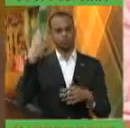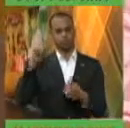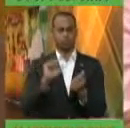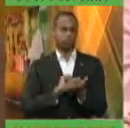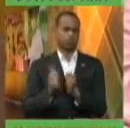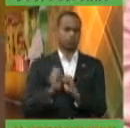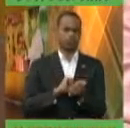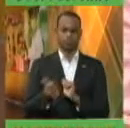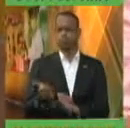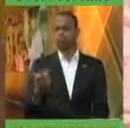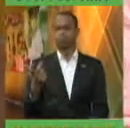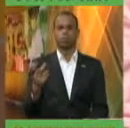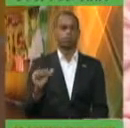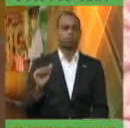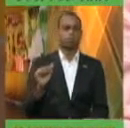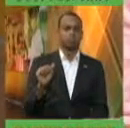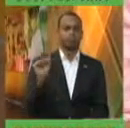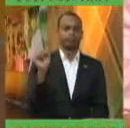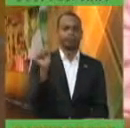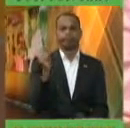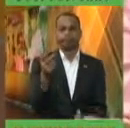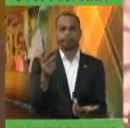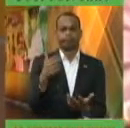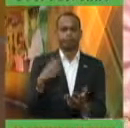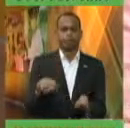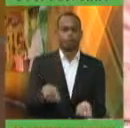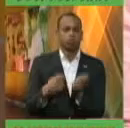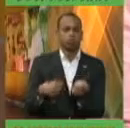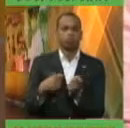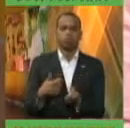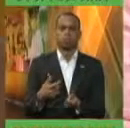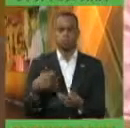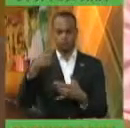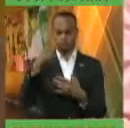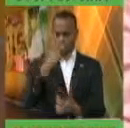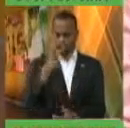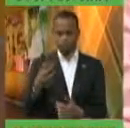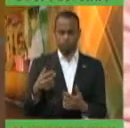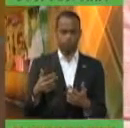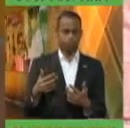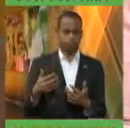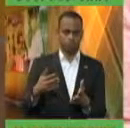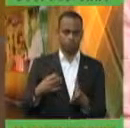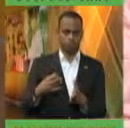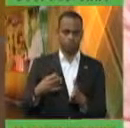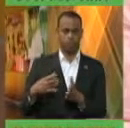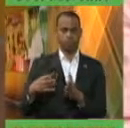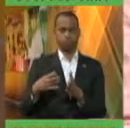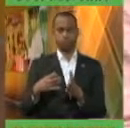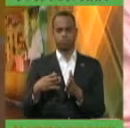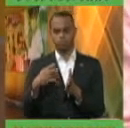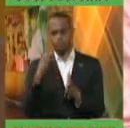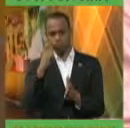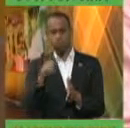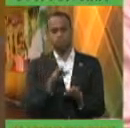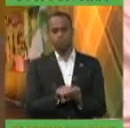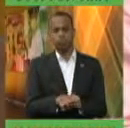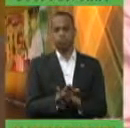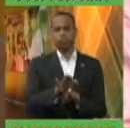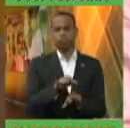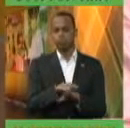los ayuntamientos las aceras que ustedes pueden ver en las calles cómo se están colocando su gran para todo eso es acerca de